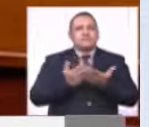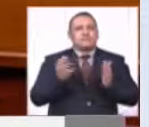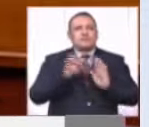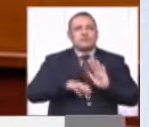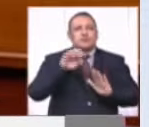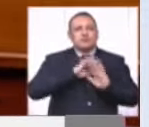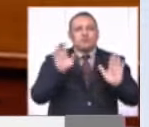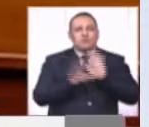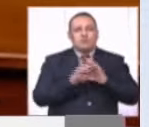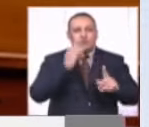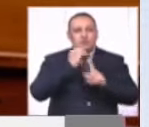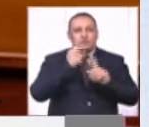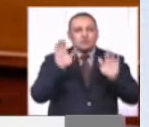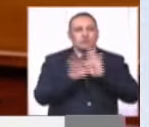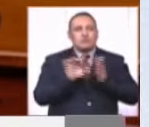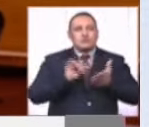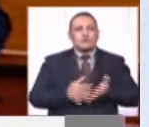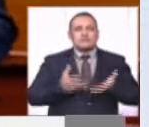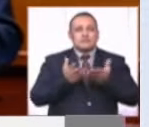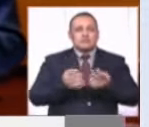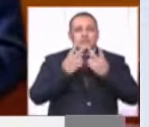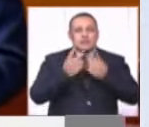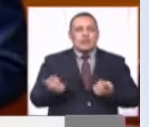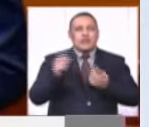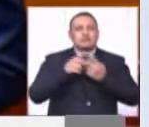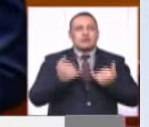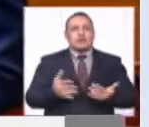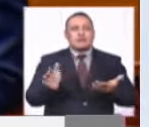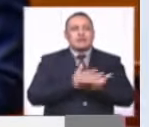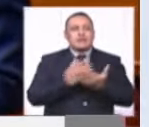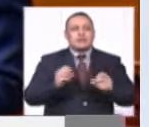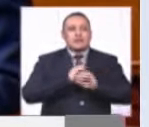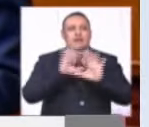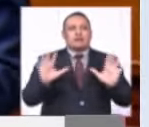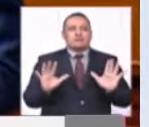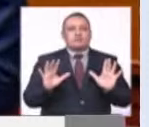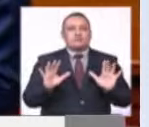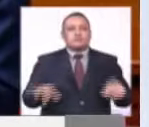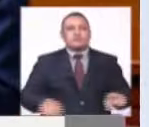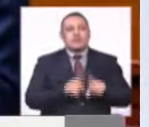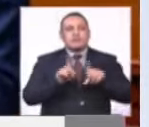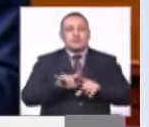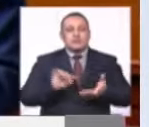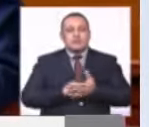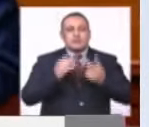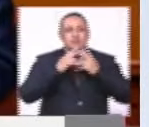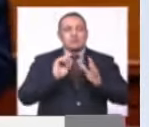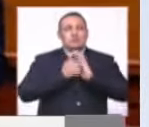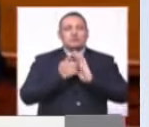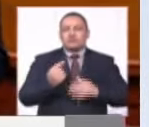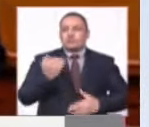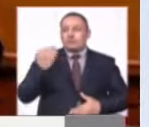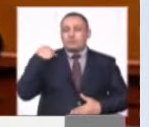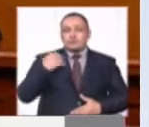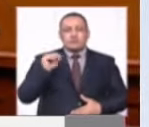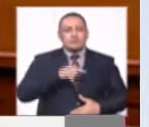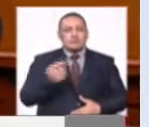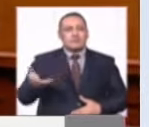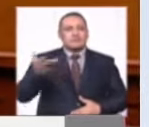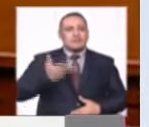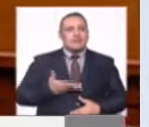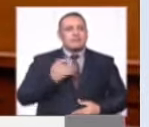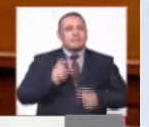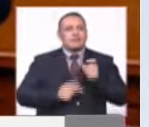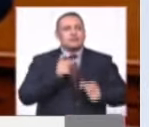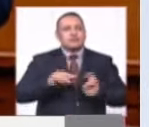el objetivo que se han trazado? Hasta ahora no ha habido nada claro, señor presidente. Hace unos minutos me escribe personas